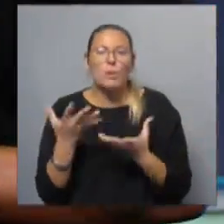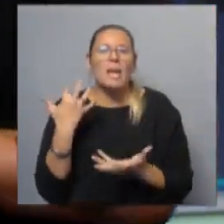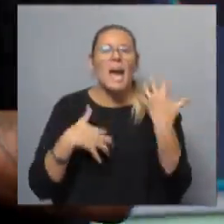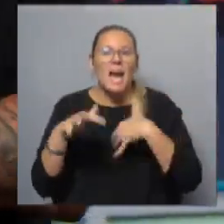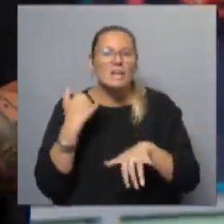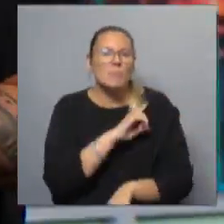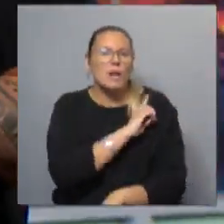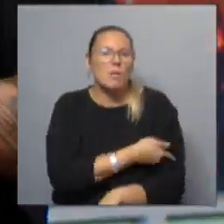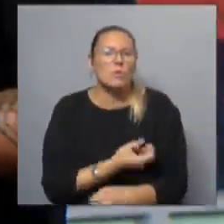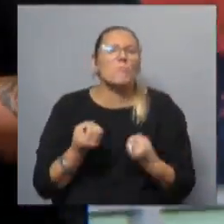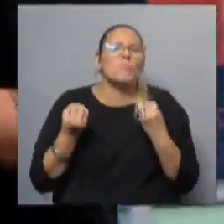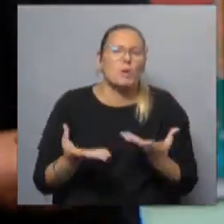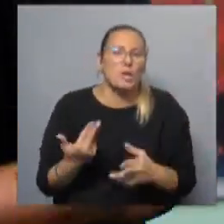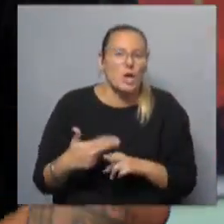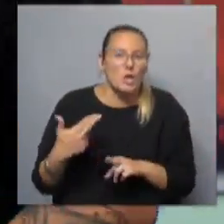de Poder?